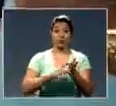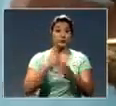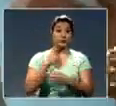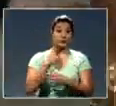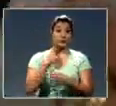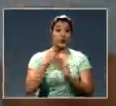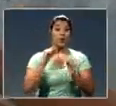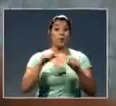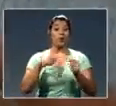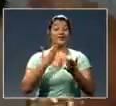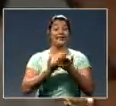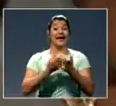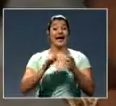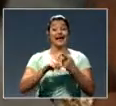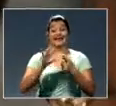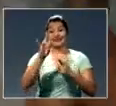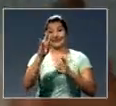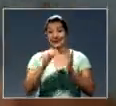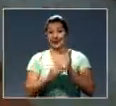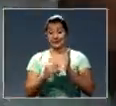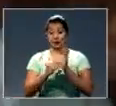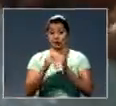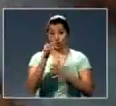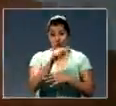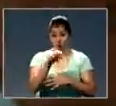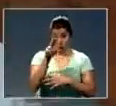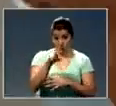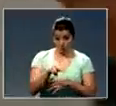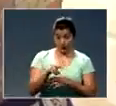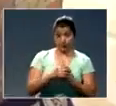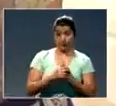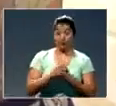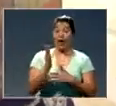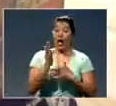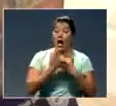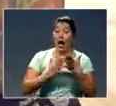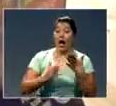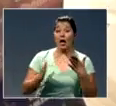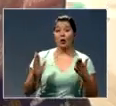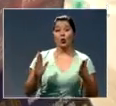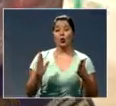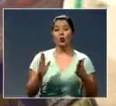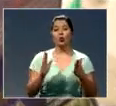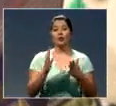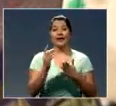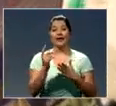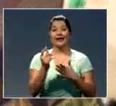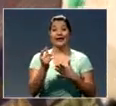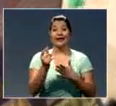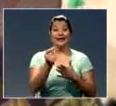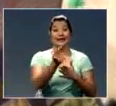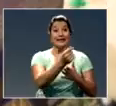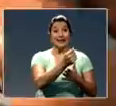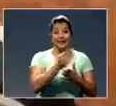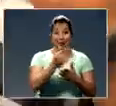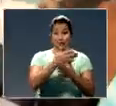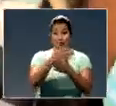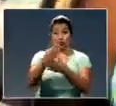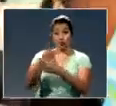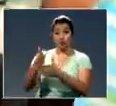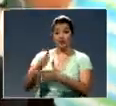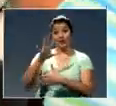llegar hasta los 7 millones de colones. Algunos de estos recursos se distribuirán hasta en un 50% a